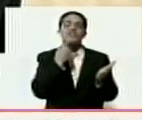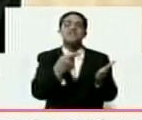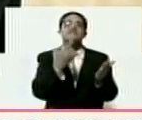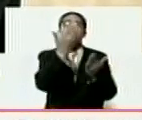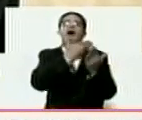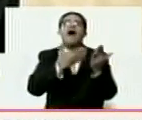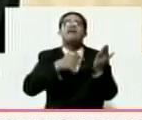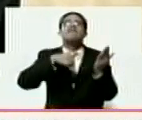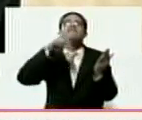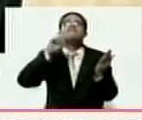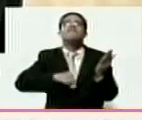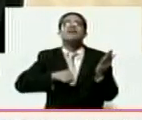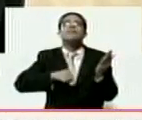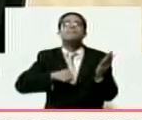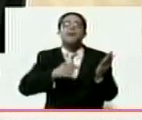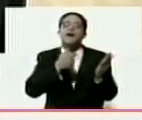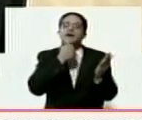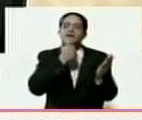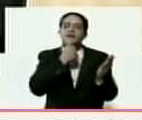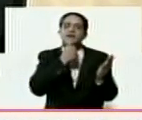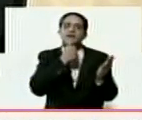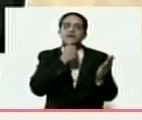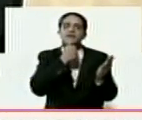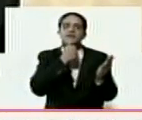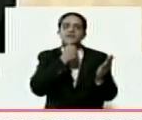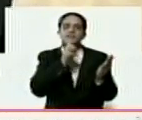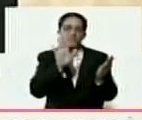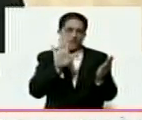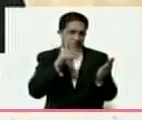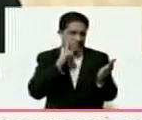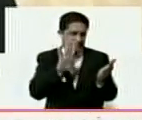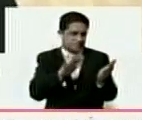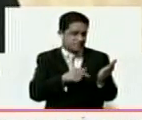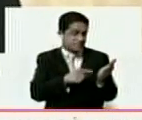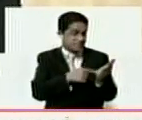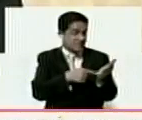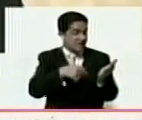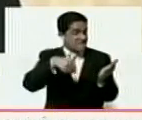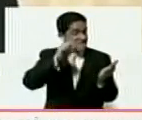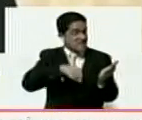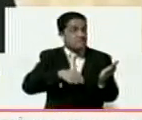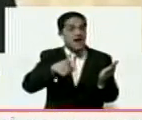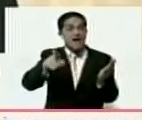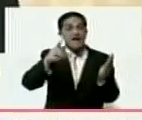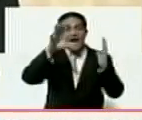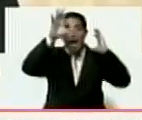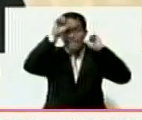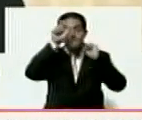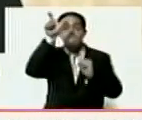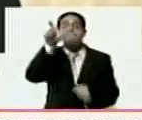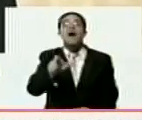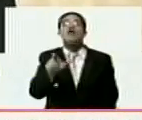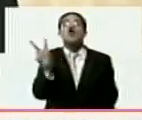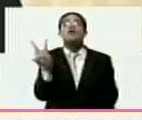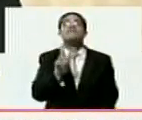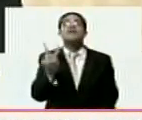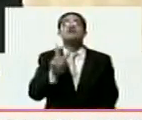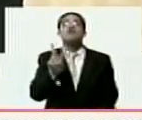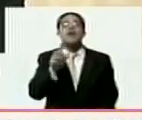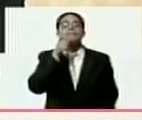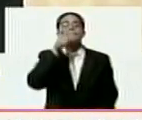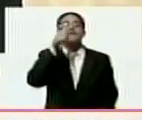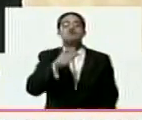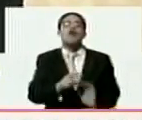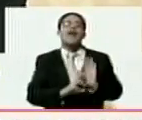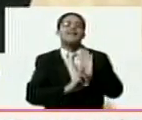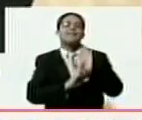dice que la carta es firmada. Búscamelo aquí, Carla, por favor. por el embajador de la República Bolivariana de Venezuela, por el representante